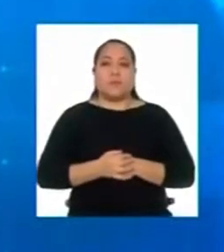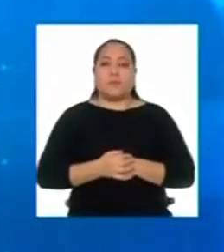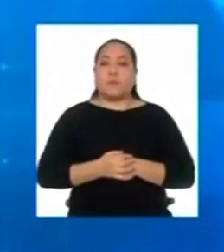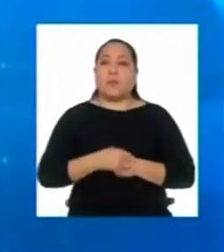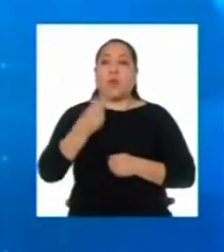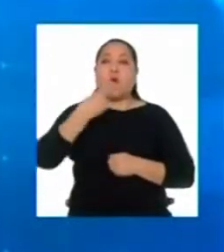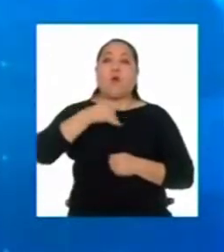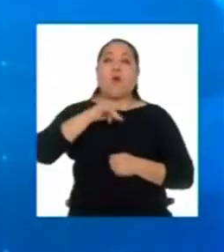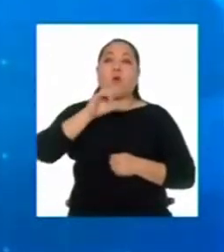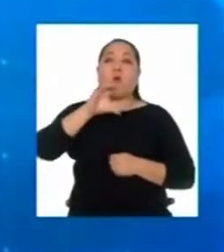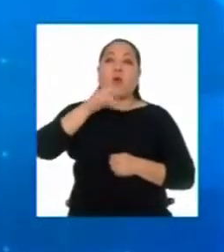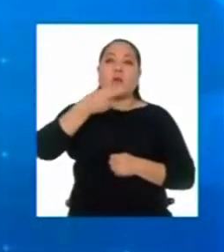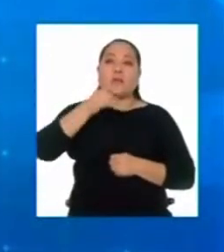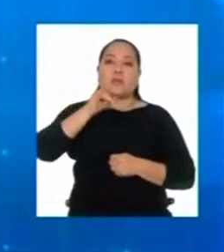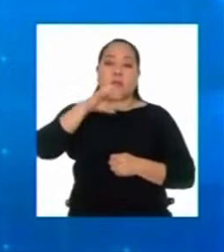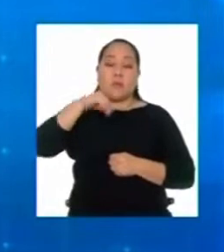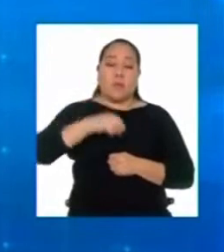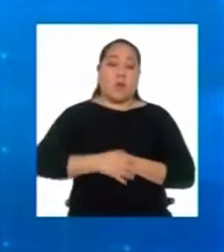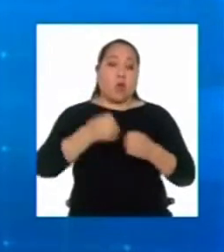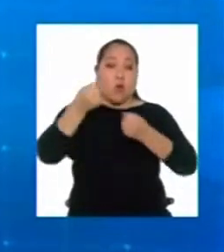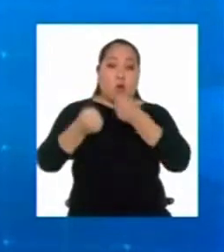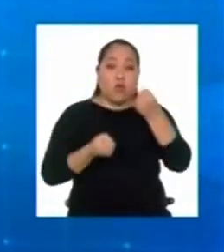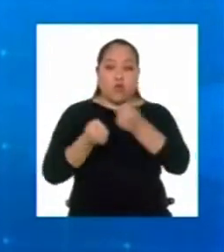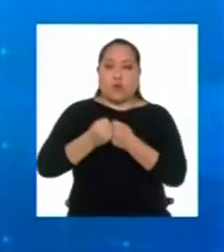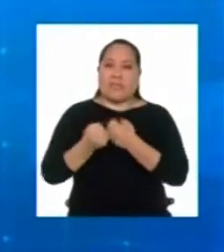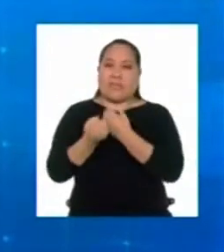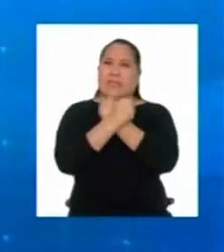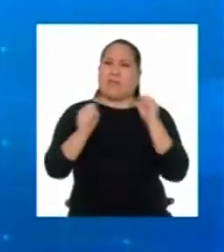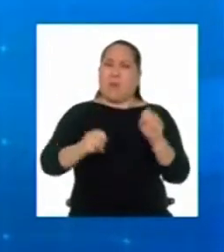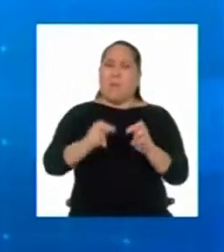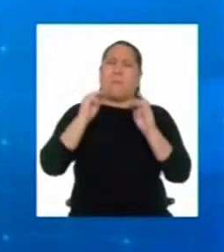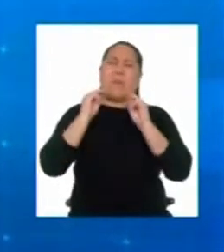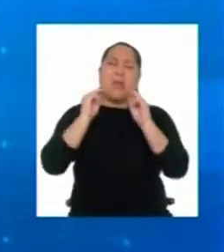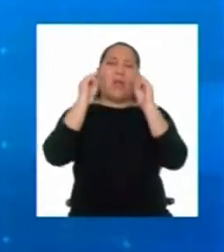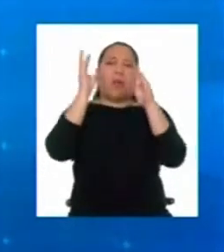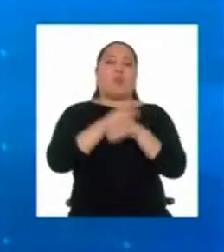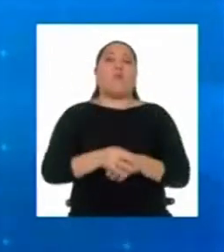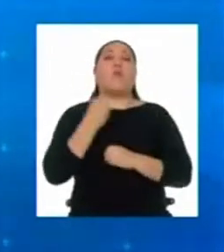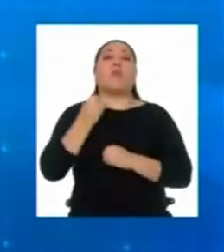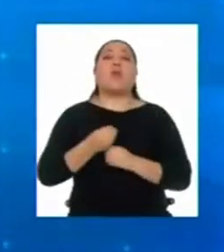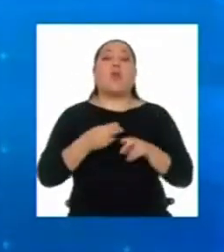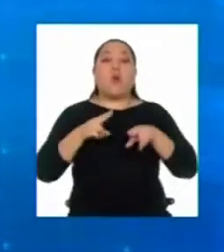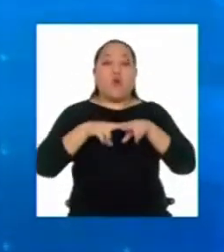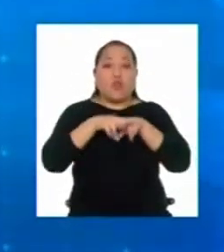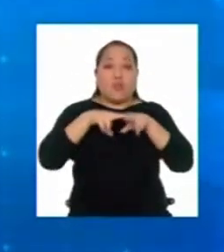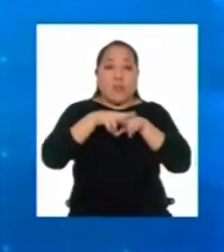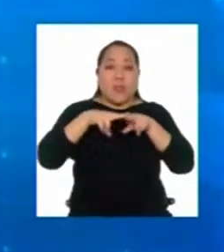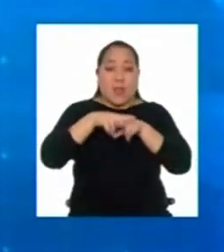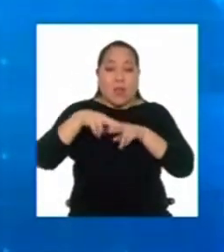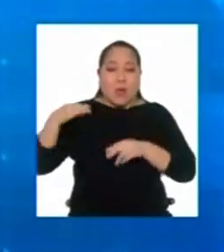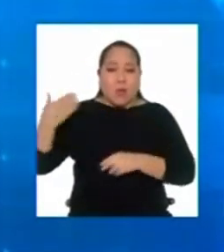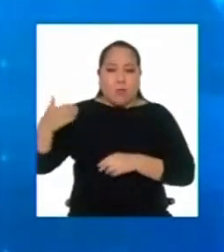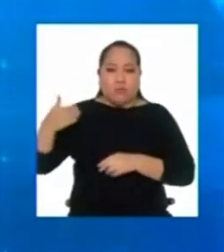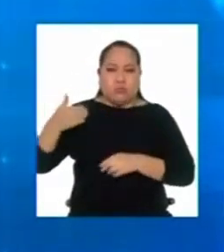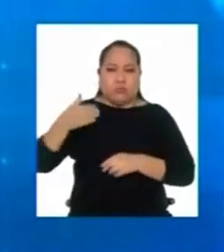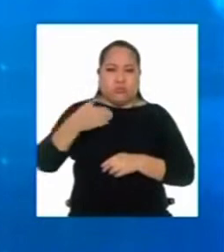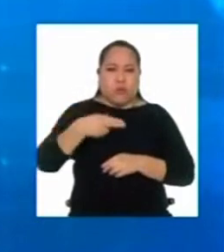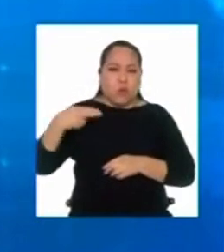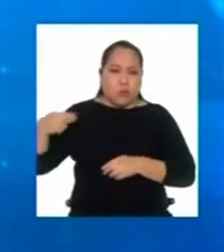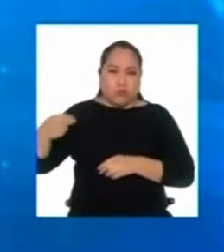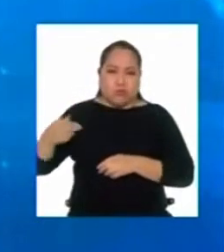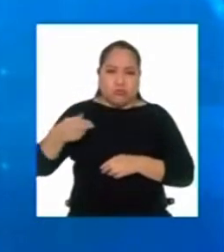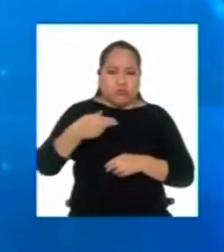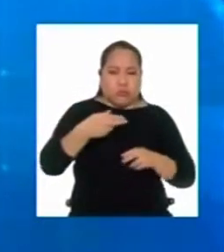Y en Huachipa, un conductor se salvó milagrosamente luego que un tren de carga impactara contra su vehículo arrastrándolo por casi 100